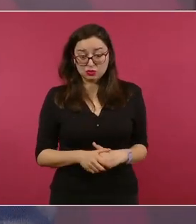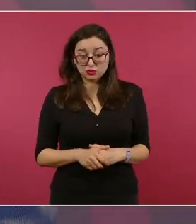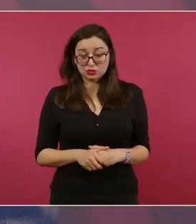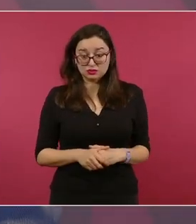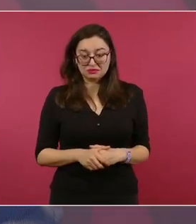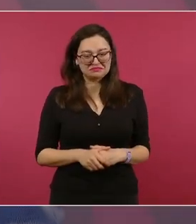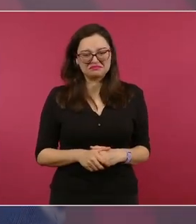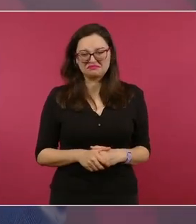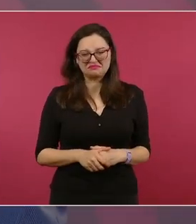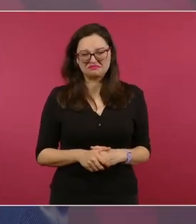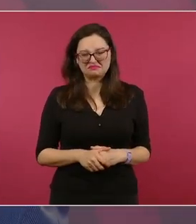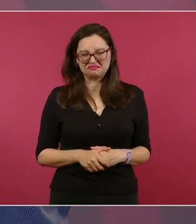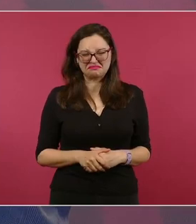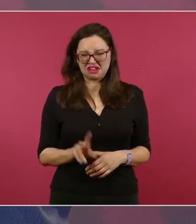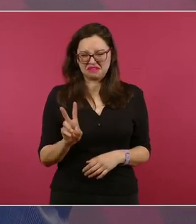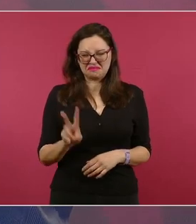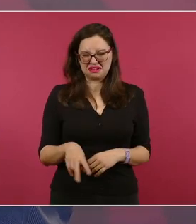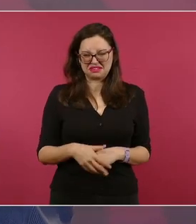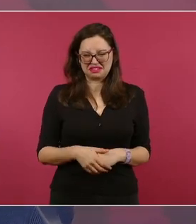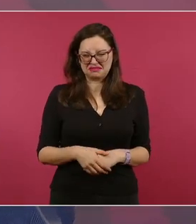Eso no les llama la atención,